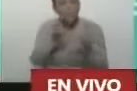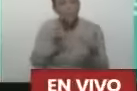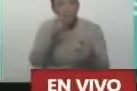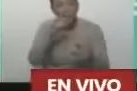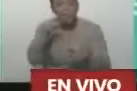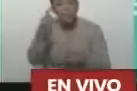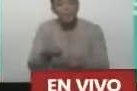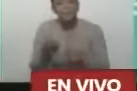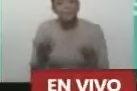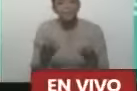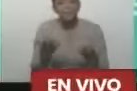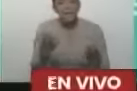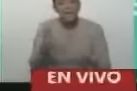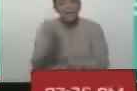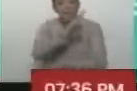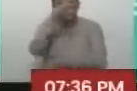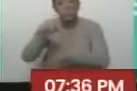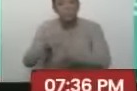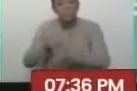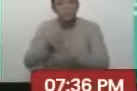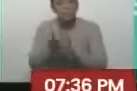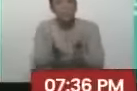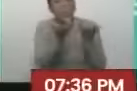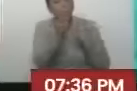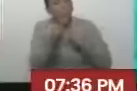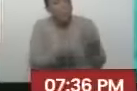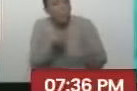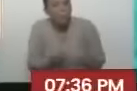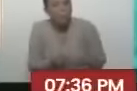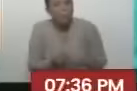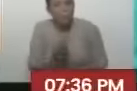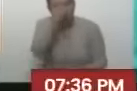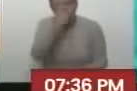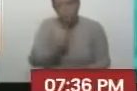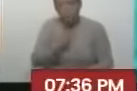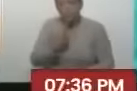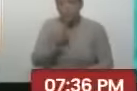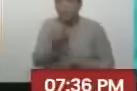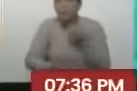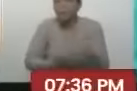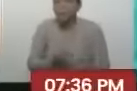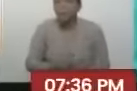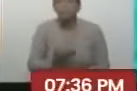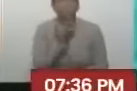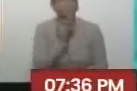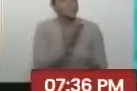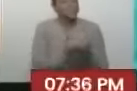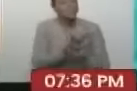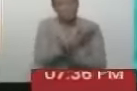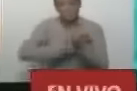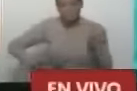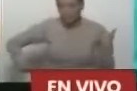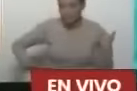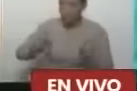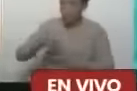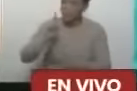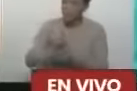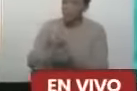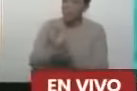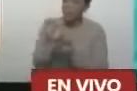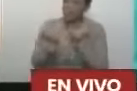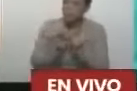a dar mañana presidente Jorge Rodríguez Por favor muchas gracias presidente en primer lugar lo que usted